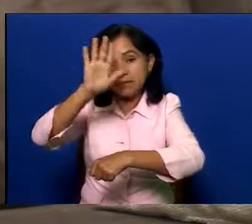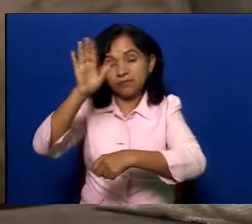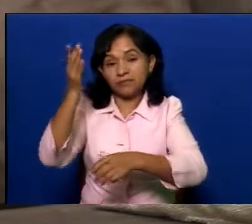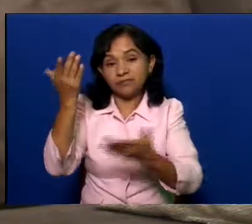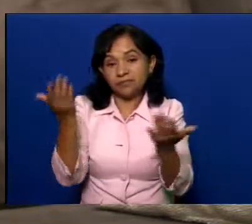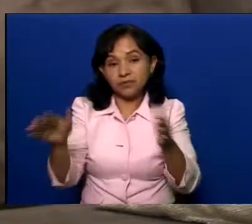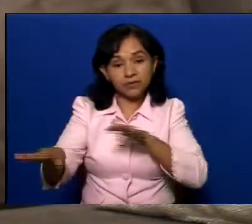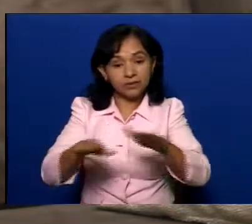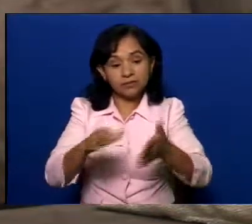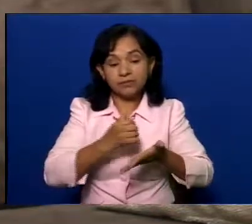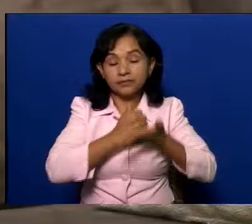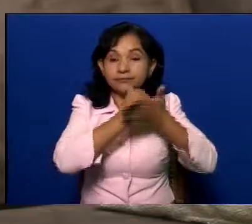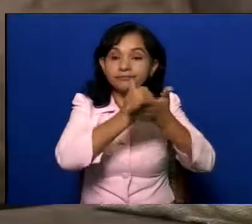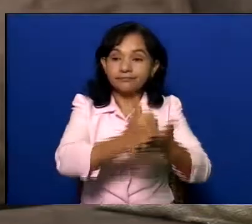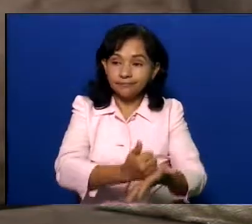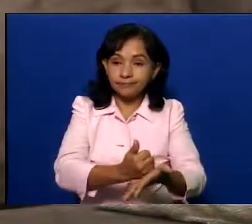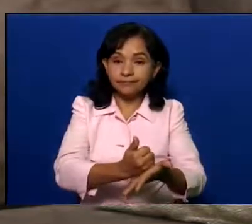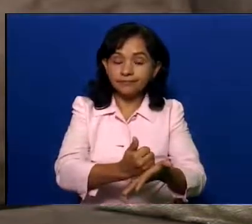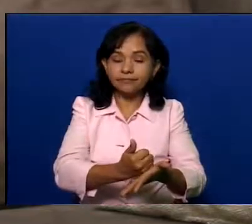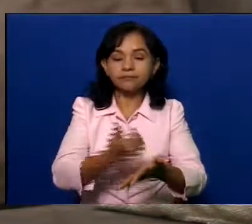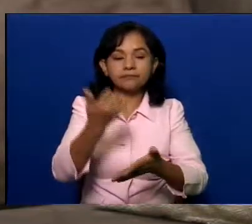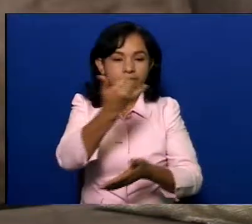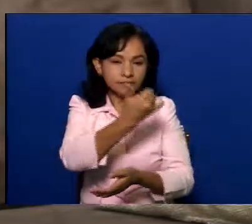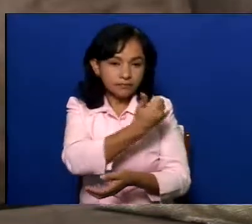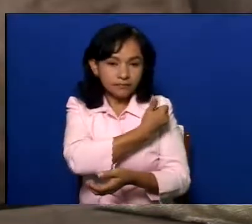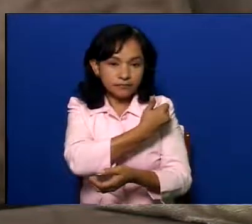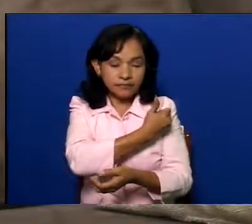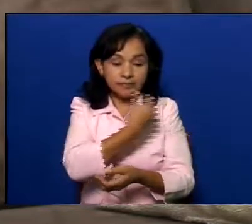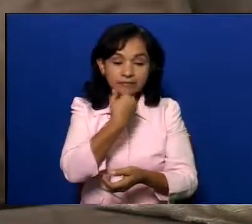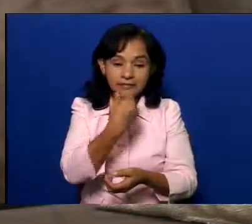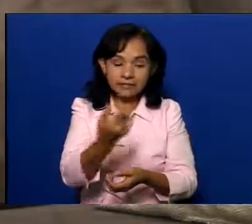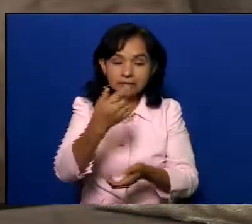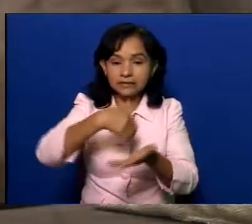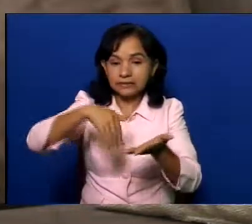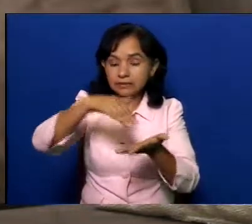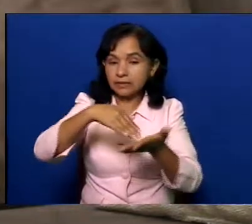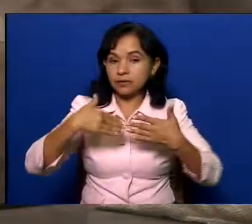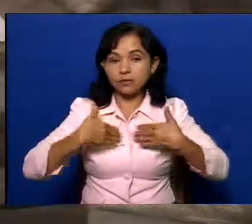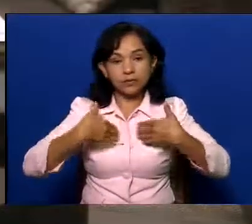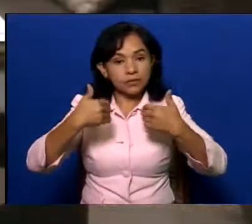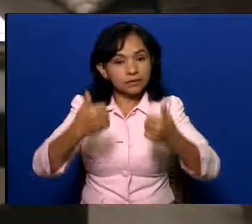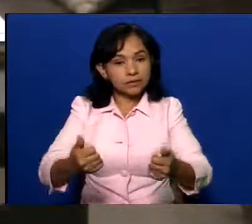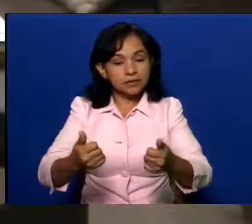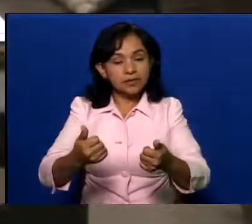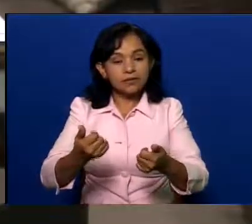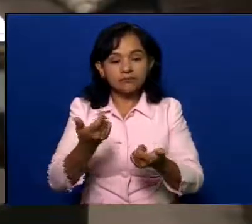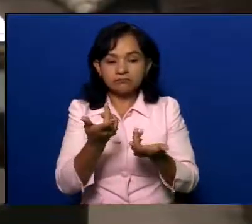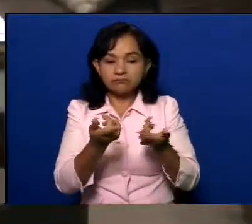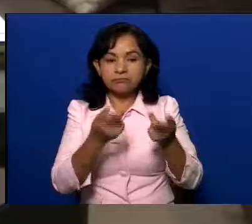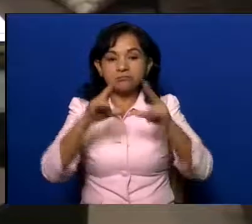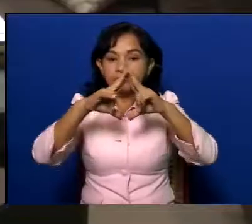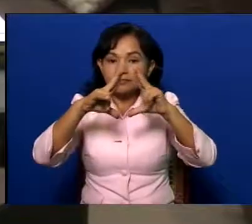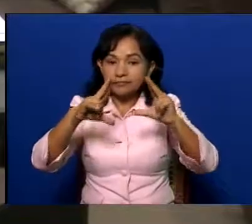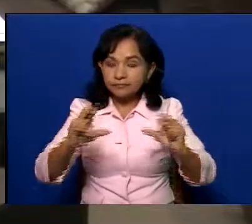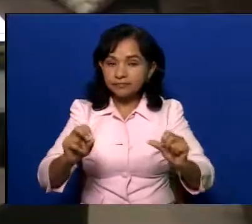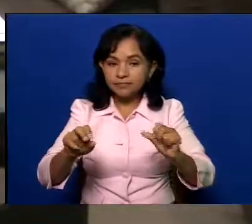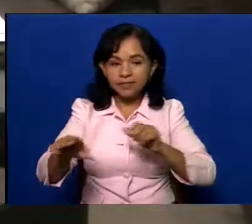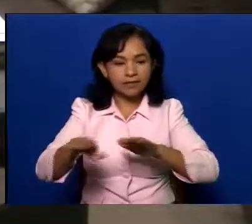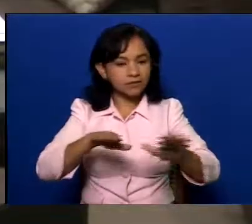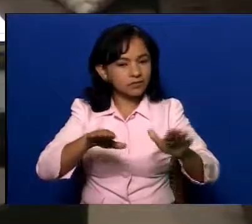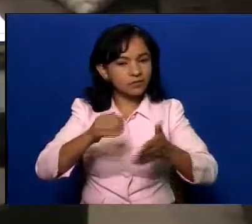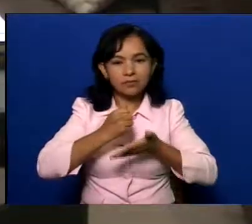puede hacer nada. Y entonces ahí el hospital y los centros nuestros en salud en Nicaragua no